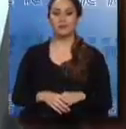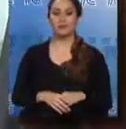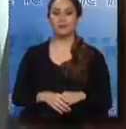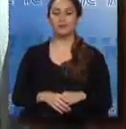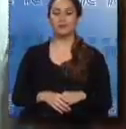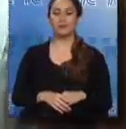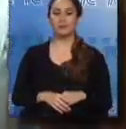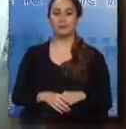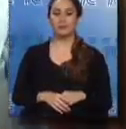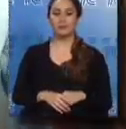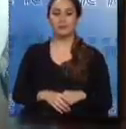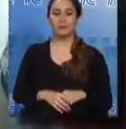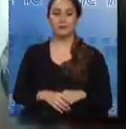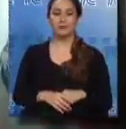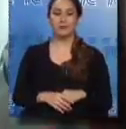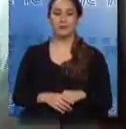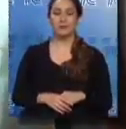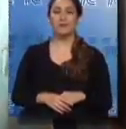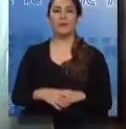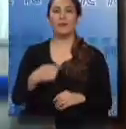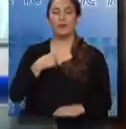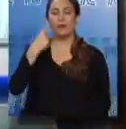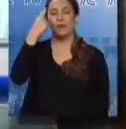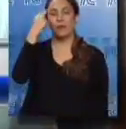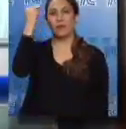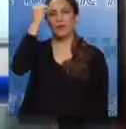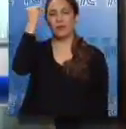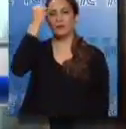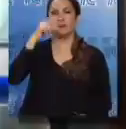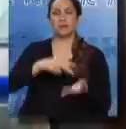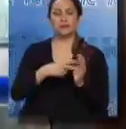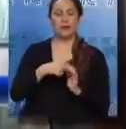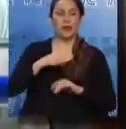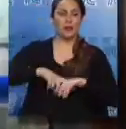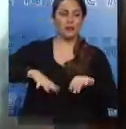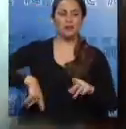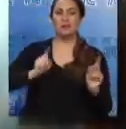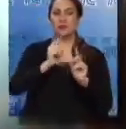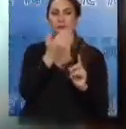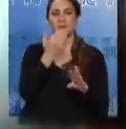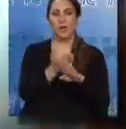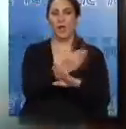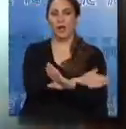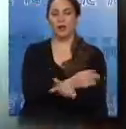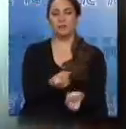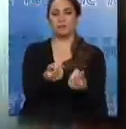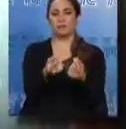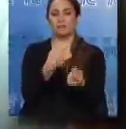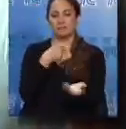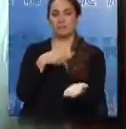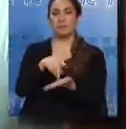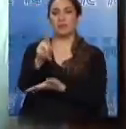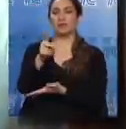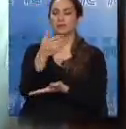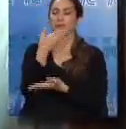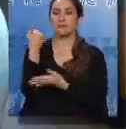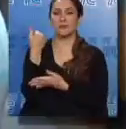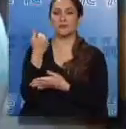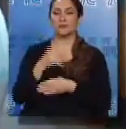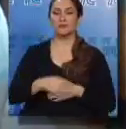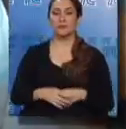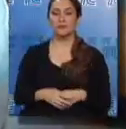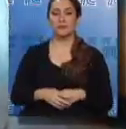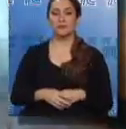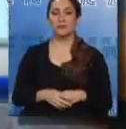estar con muchos pensamientos que uno no ha pagado. Tienes que pagar pronto para desocuparse.